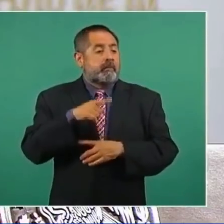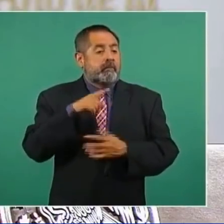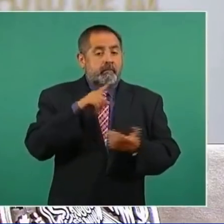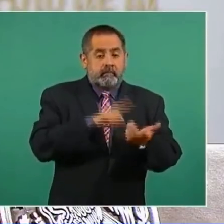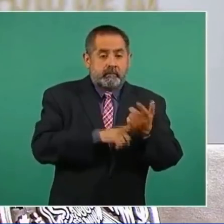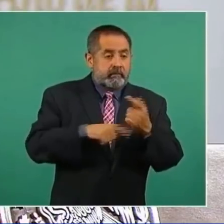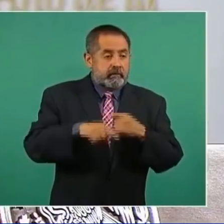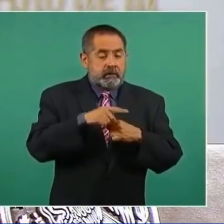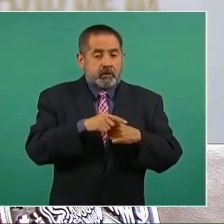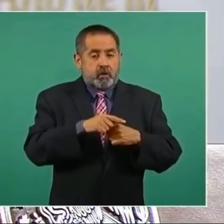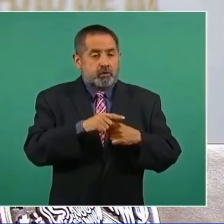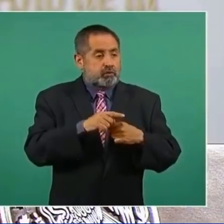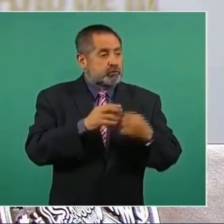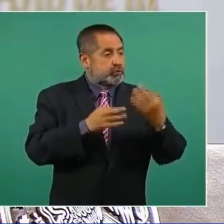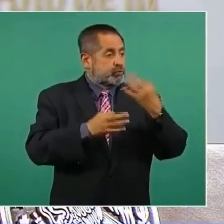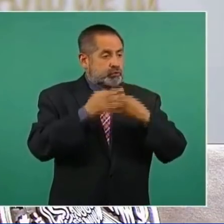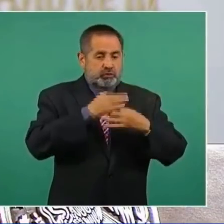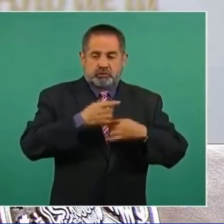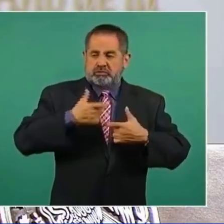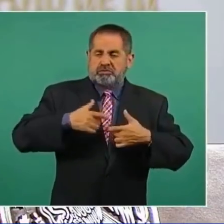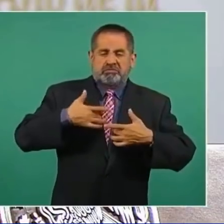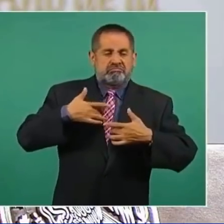de atenciones y de privilegios.